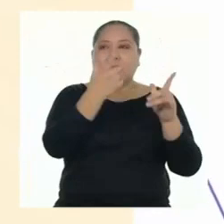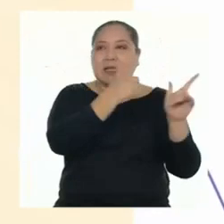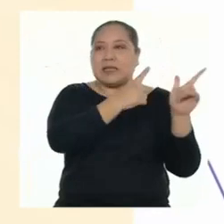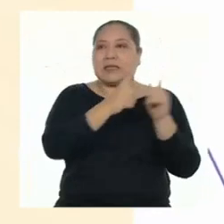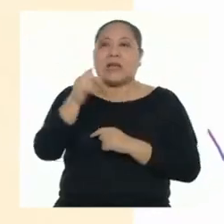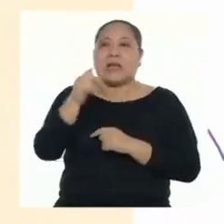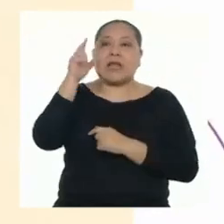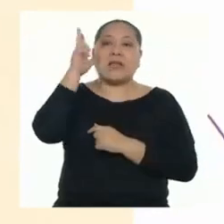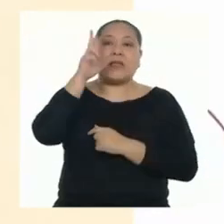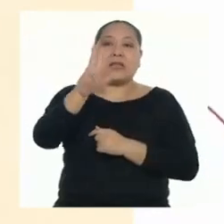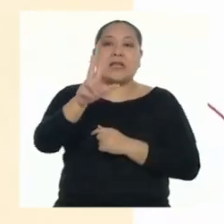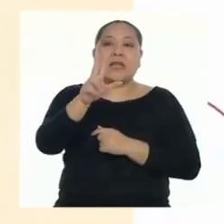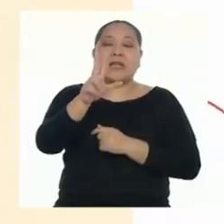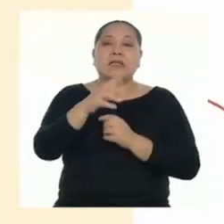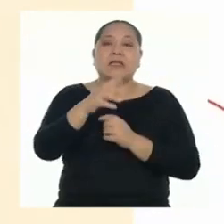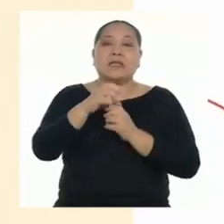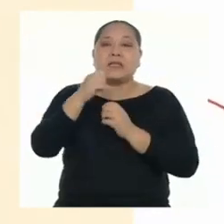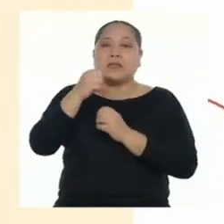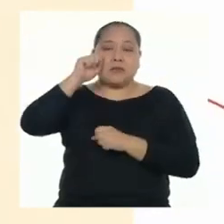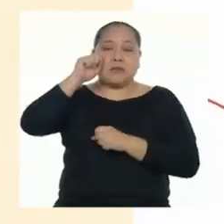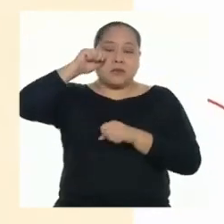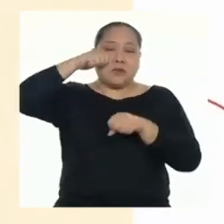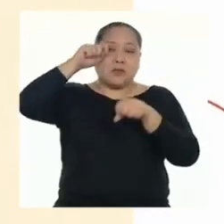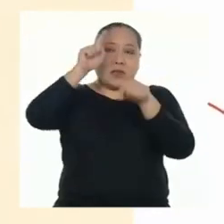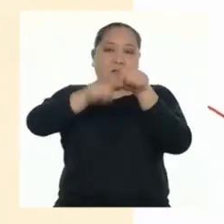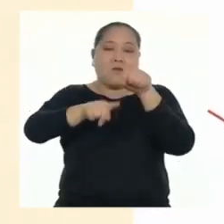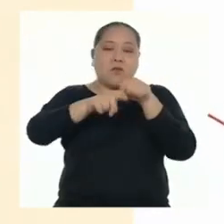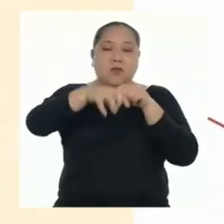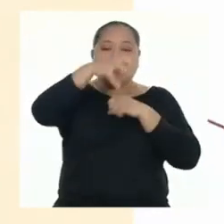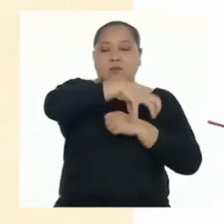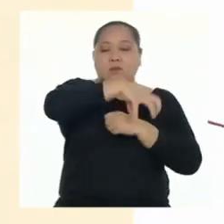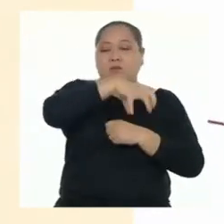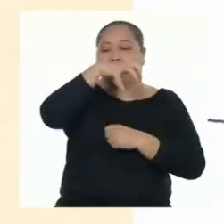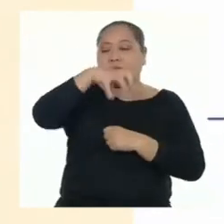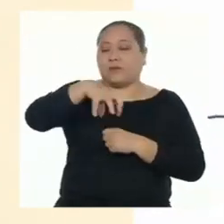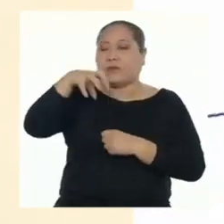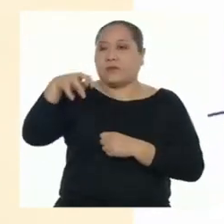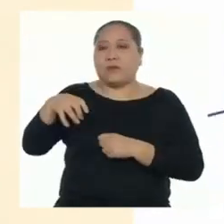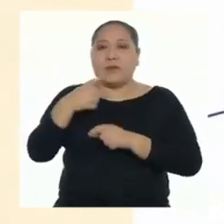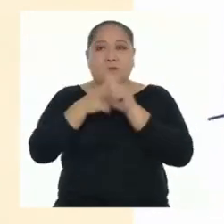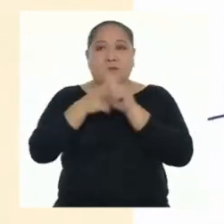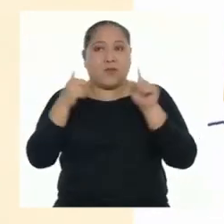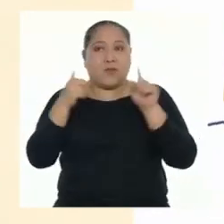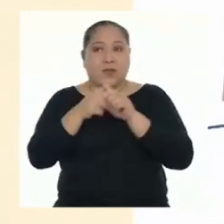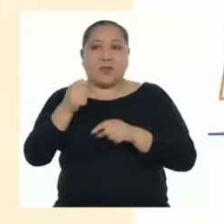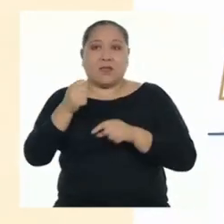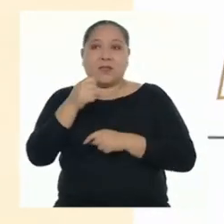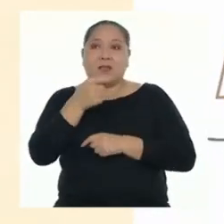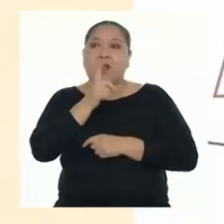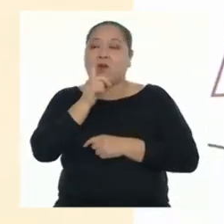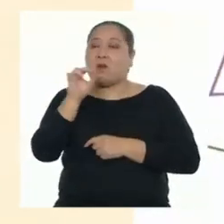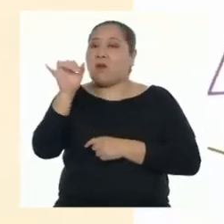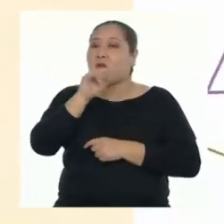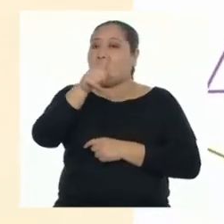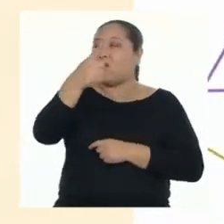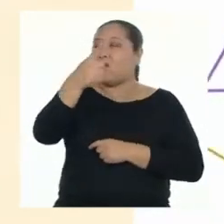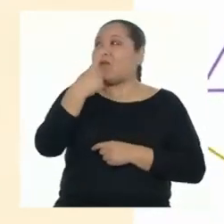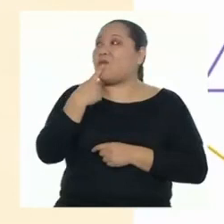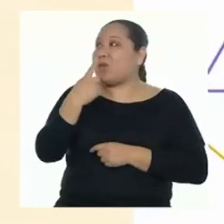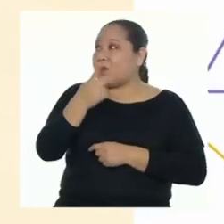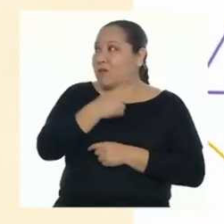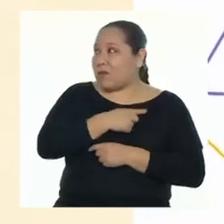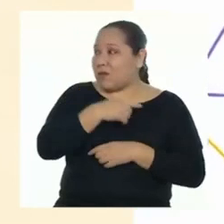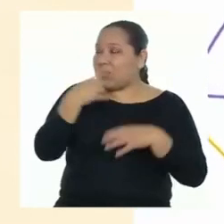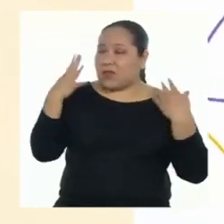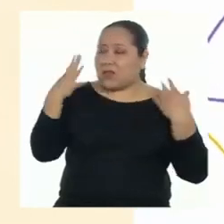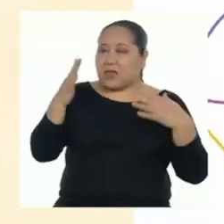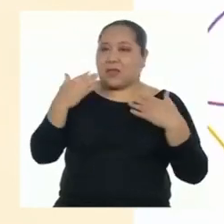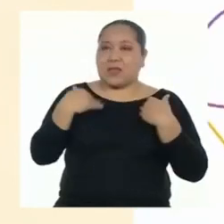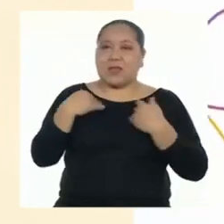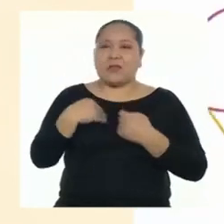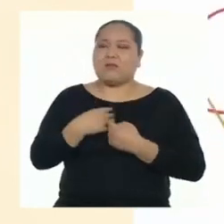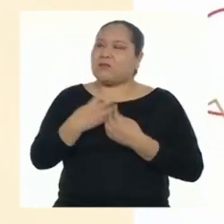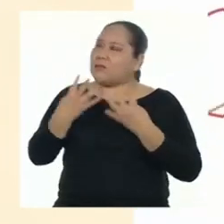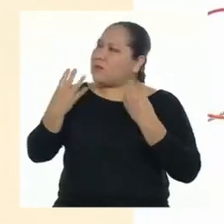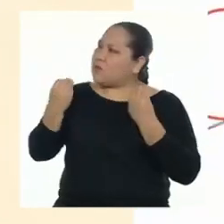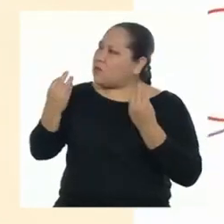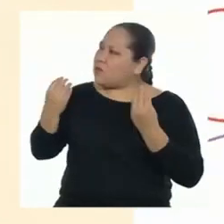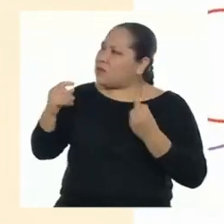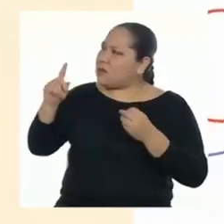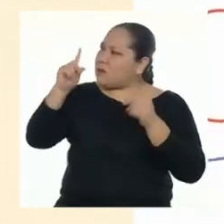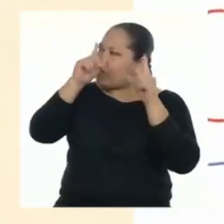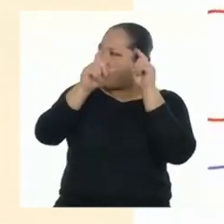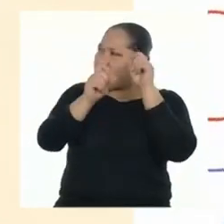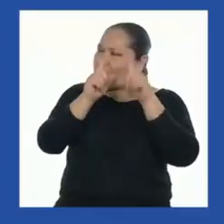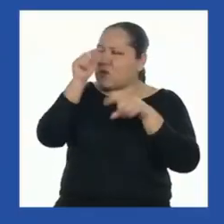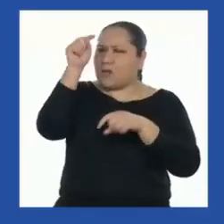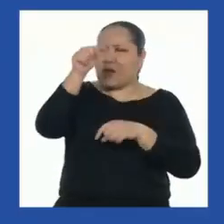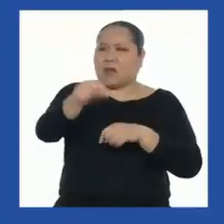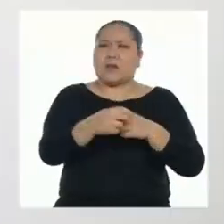3 cebollas en 3 recipientes de aguas diferentes, al igual que las y los chicos de primero de secundaria en sus casas. Tengo varias preguntas con